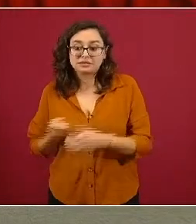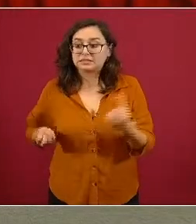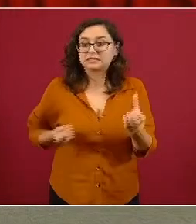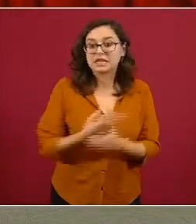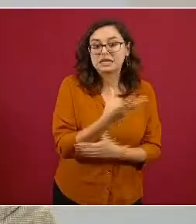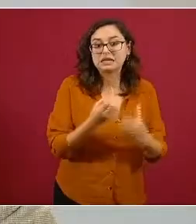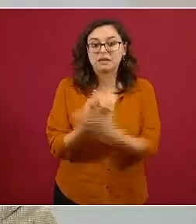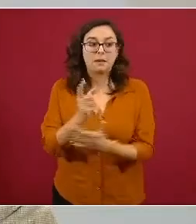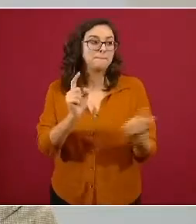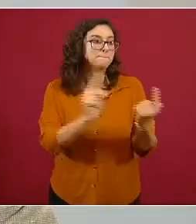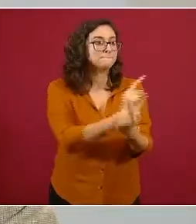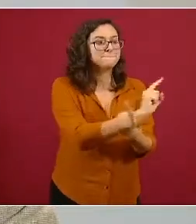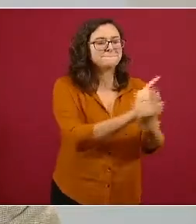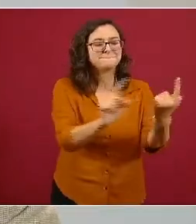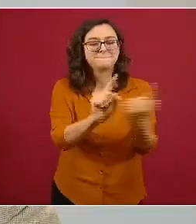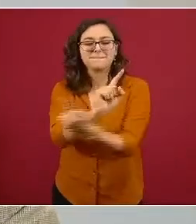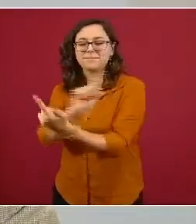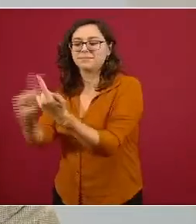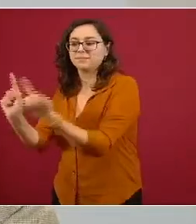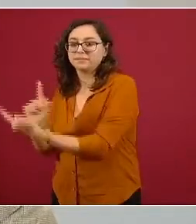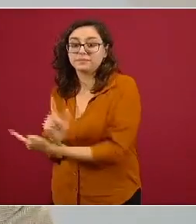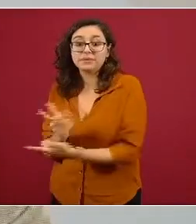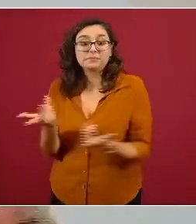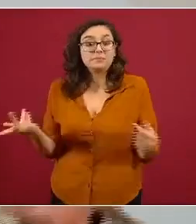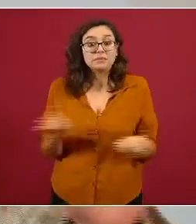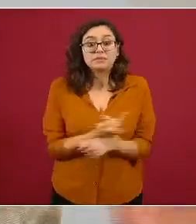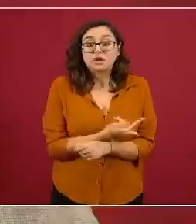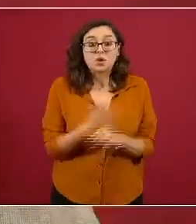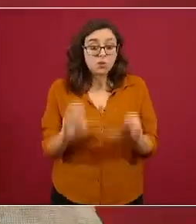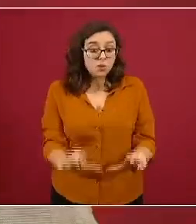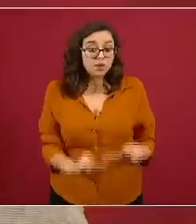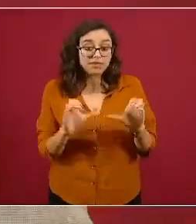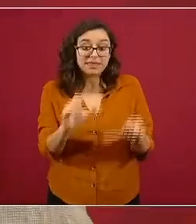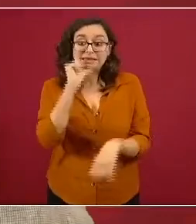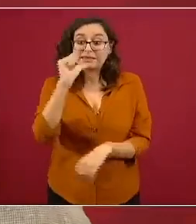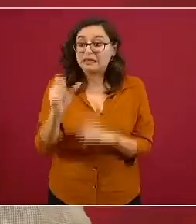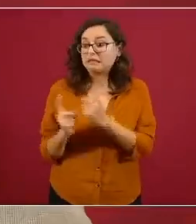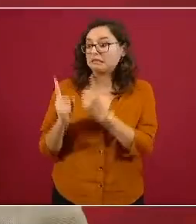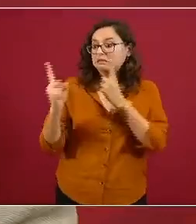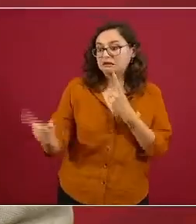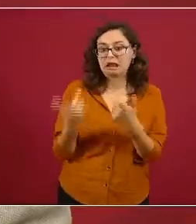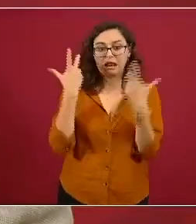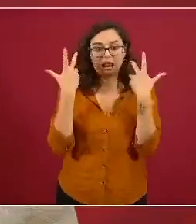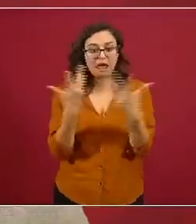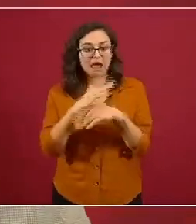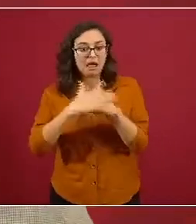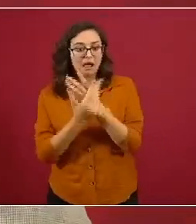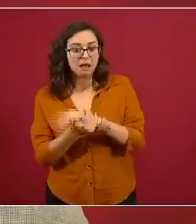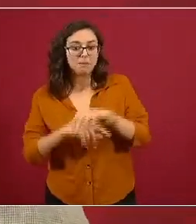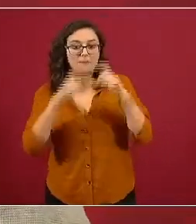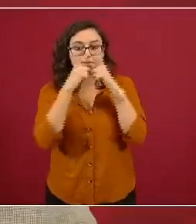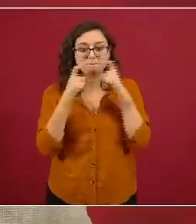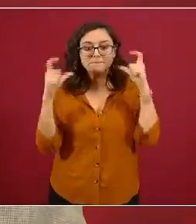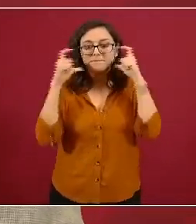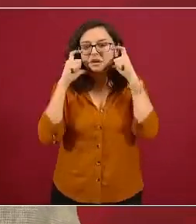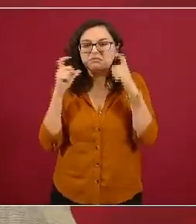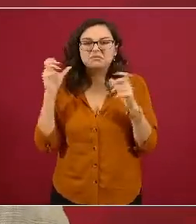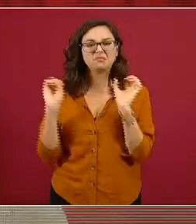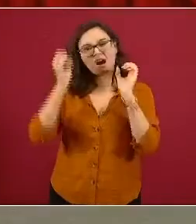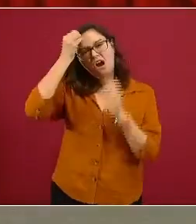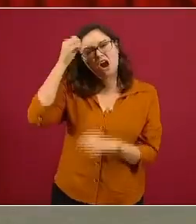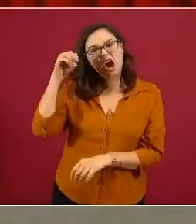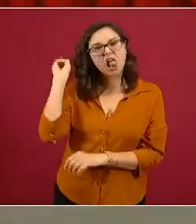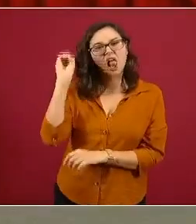personas pudiera también ser no cuidado y que se pierda la sana distancia, el lavado de manos, el uso de cubrebocas en espacios